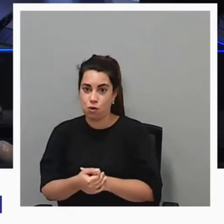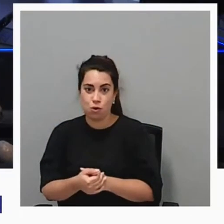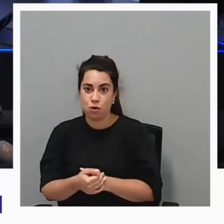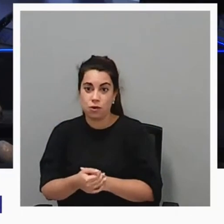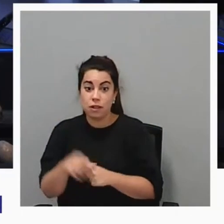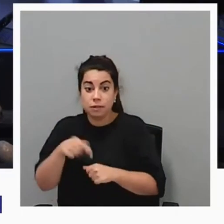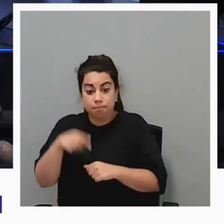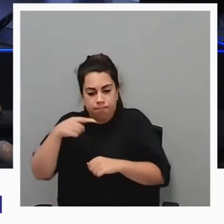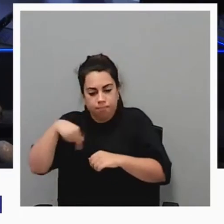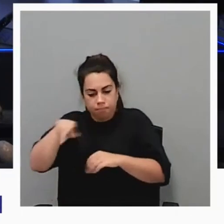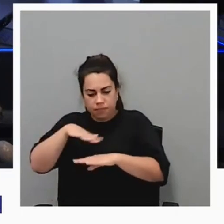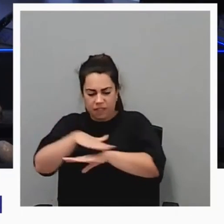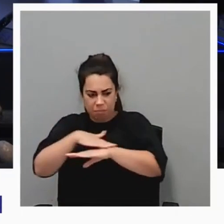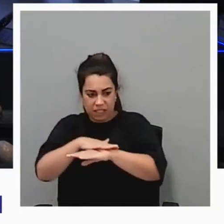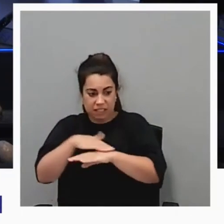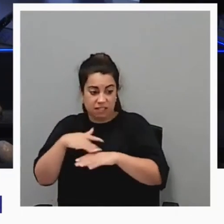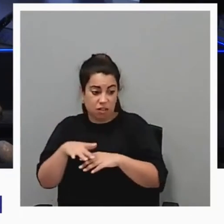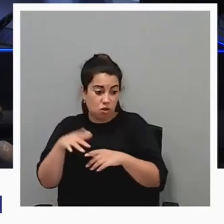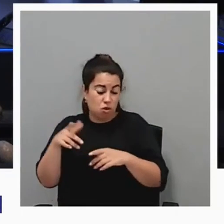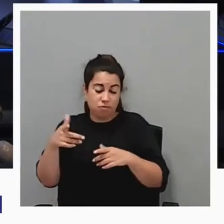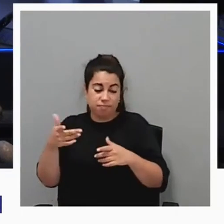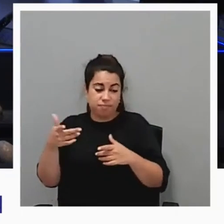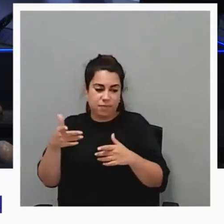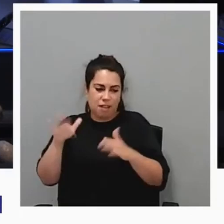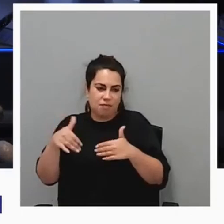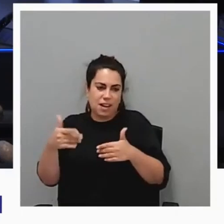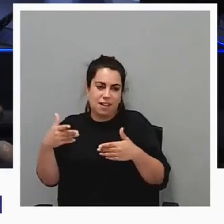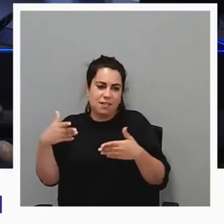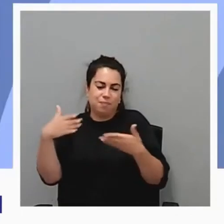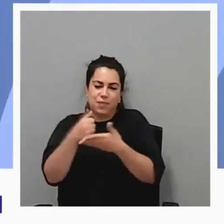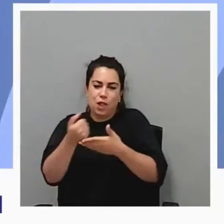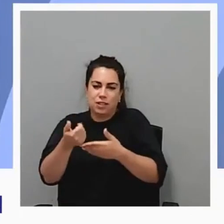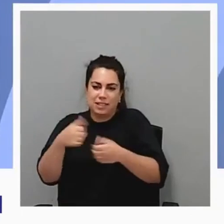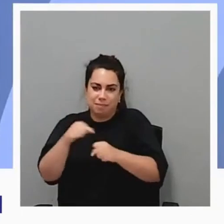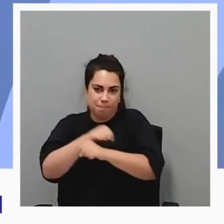por definición, es casi imposible. Quienes hemos tenido